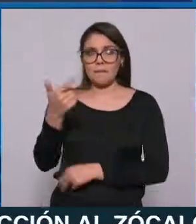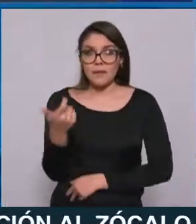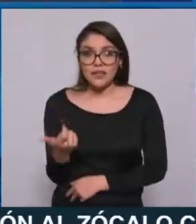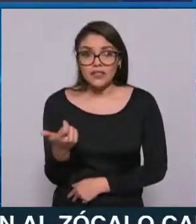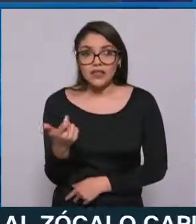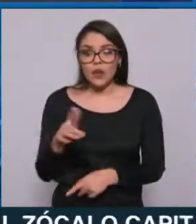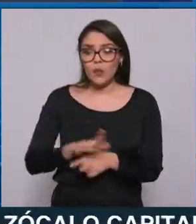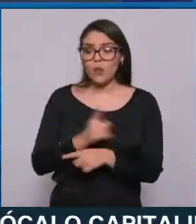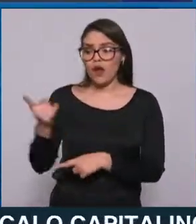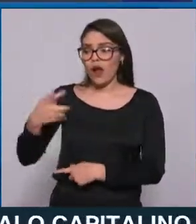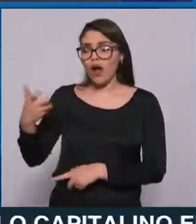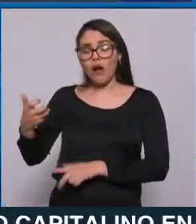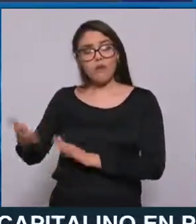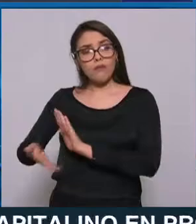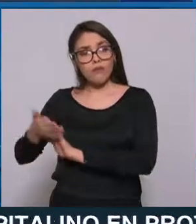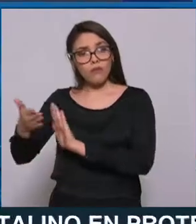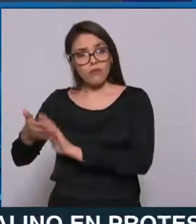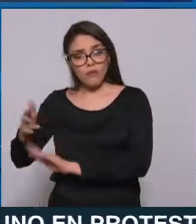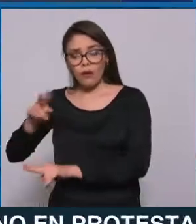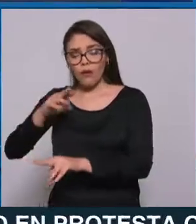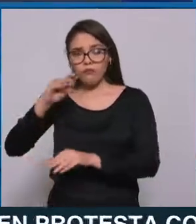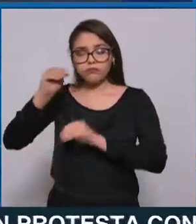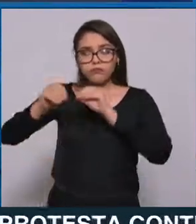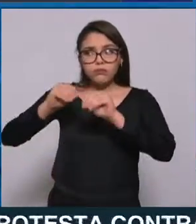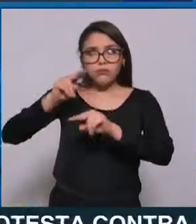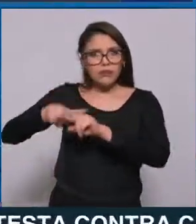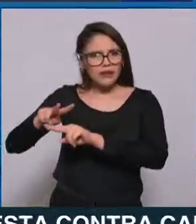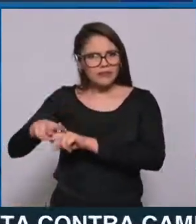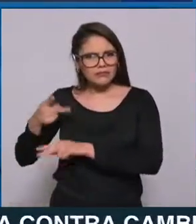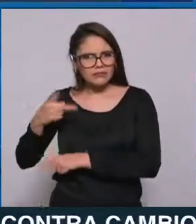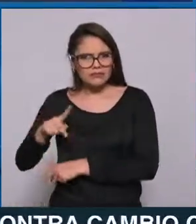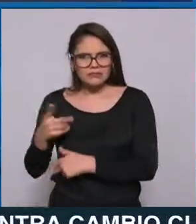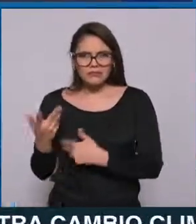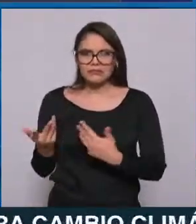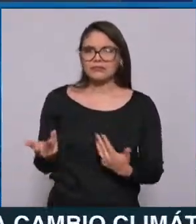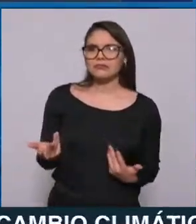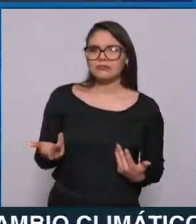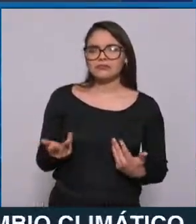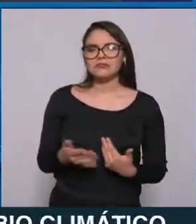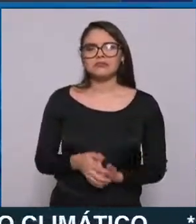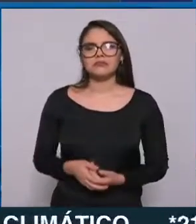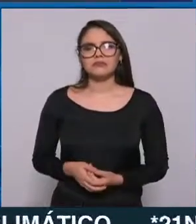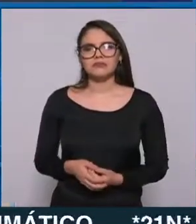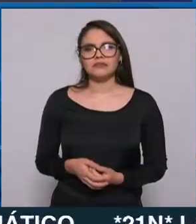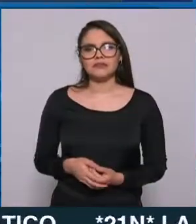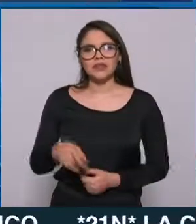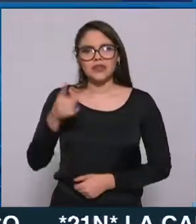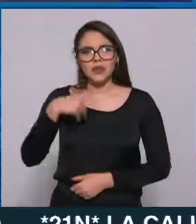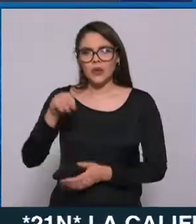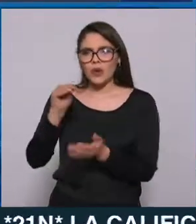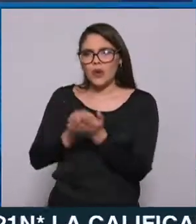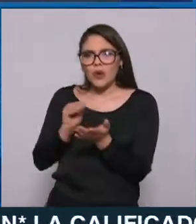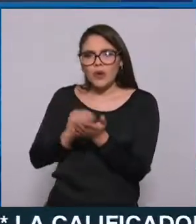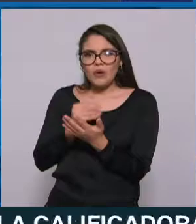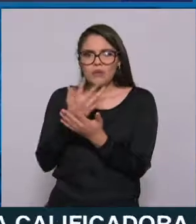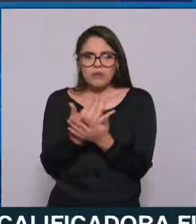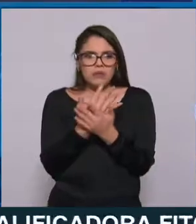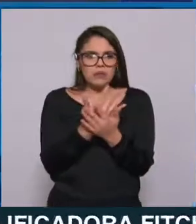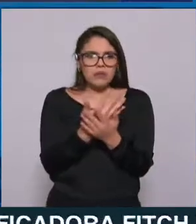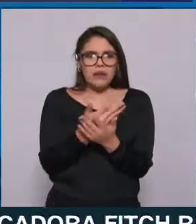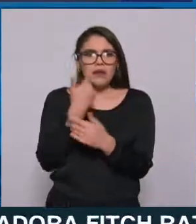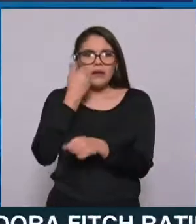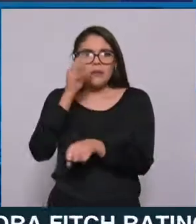haber hecho el parque. Sin embargo, pues todavía están ellos buscando sus permisos para seguir haciendo el